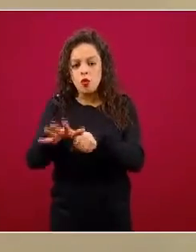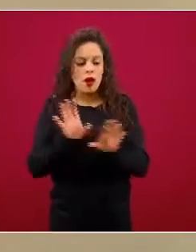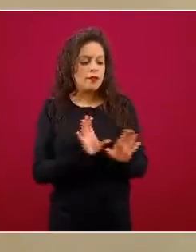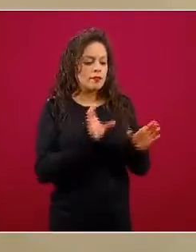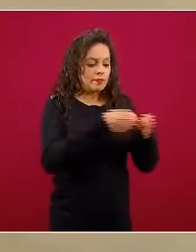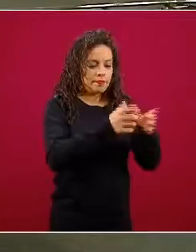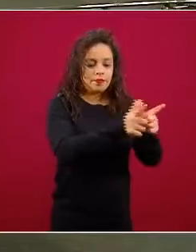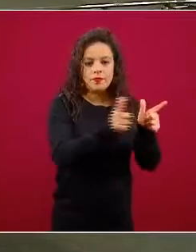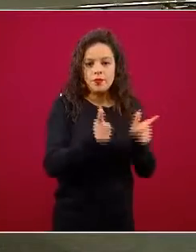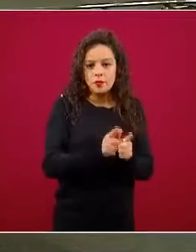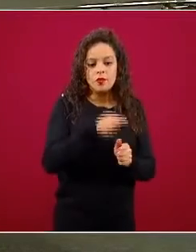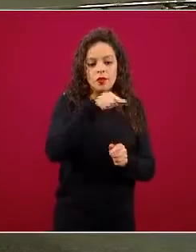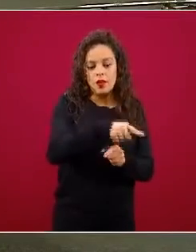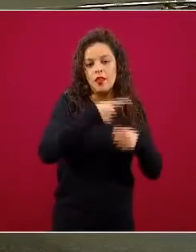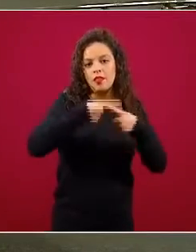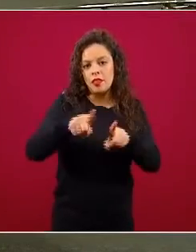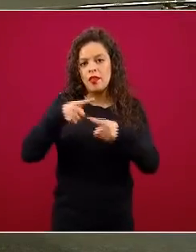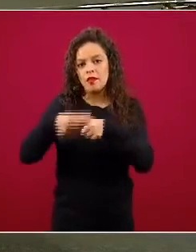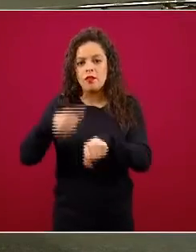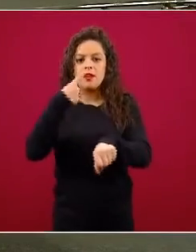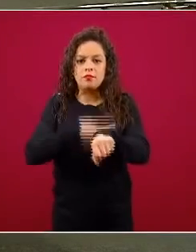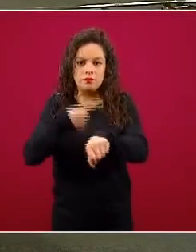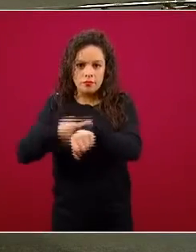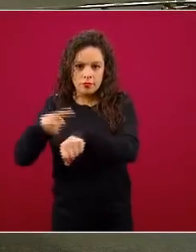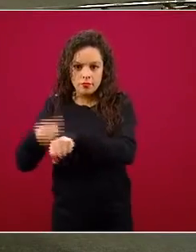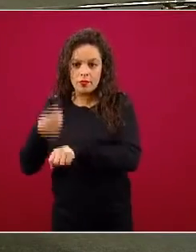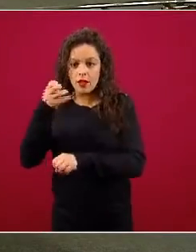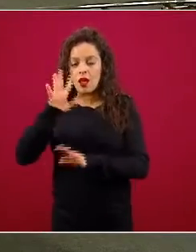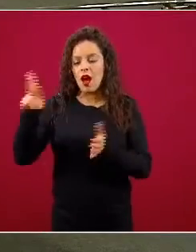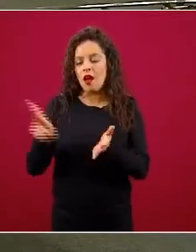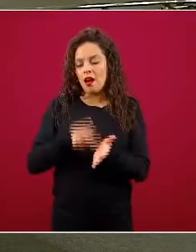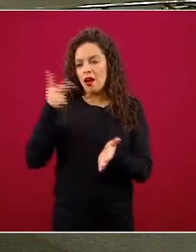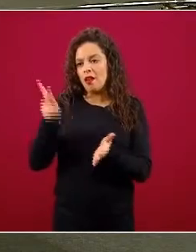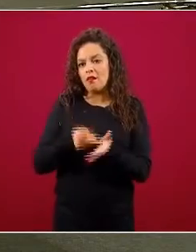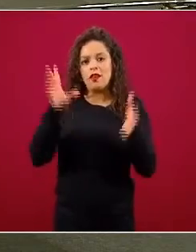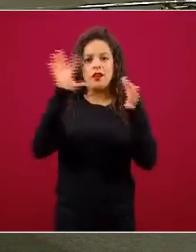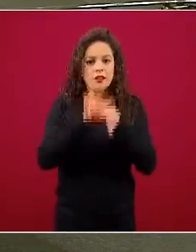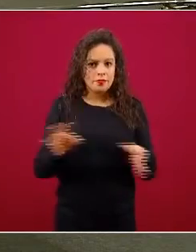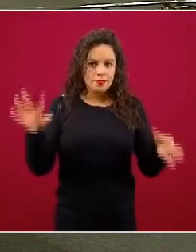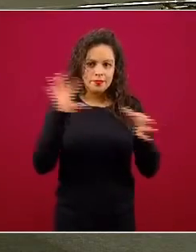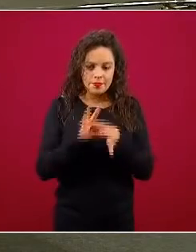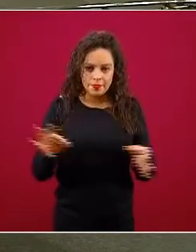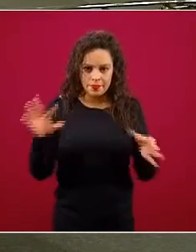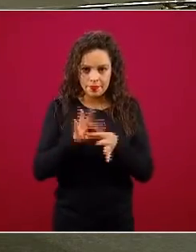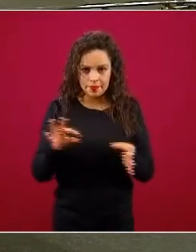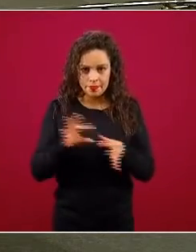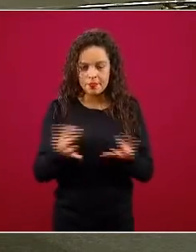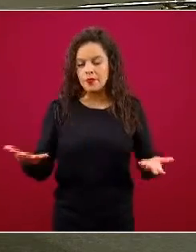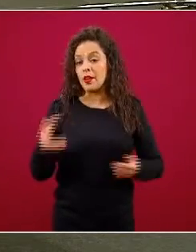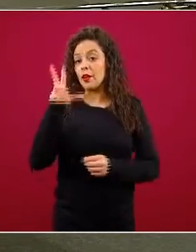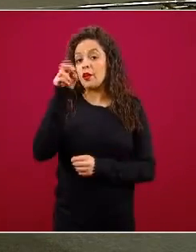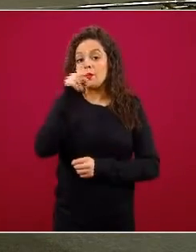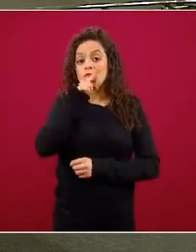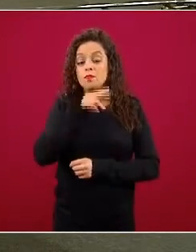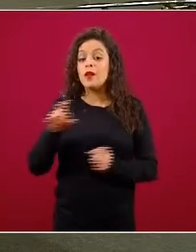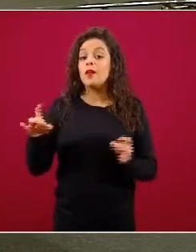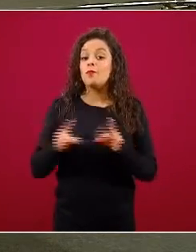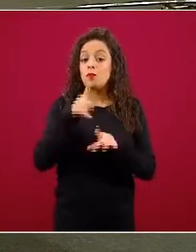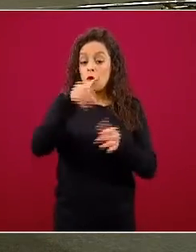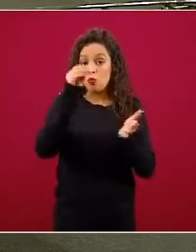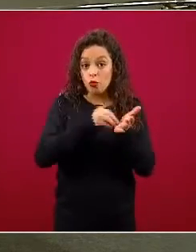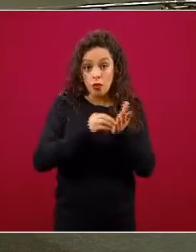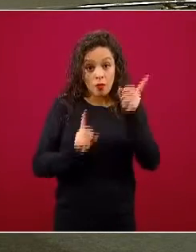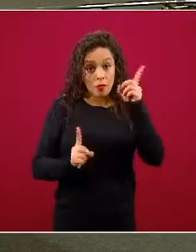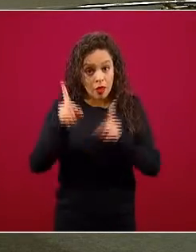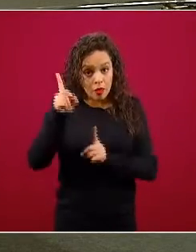es lo que hemos explicado varias veces. Entonces no se preocupen, si quedaran inquietudes, siempre y con mucho